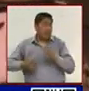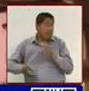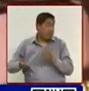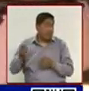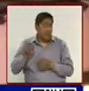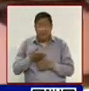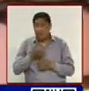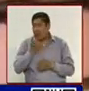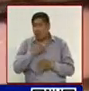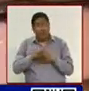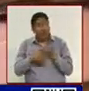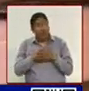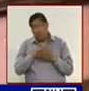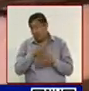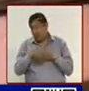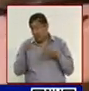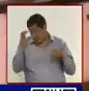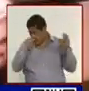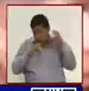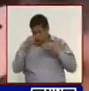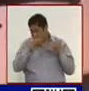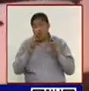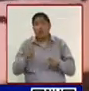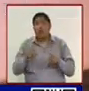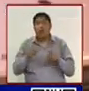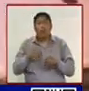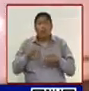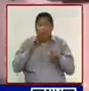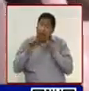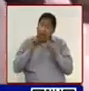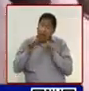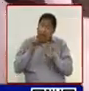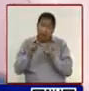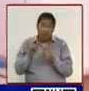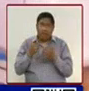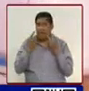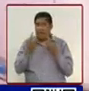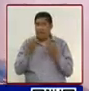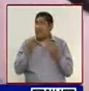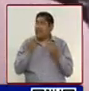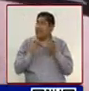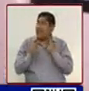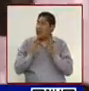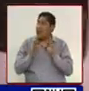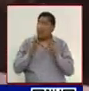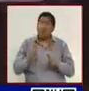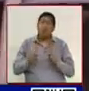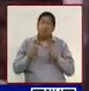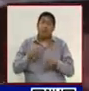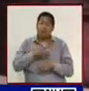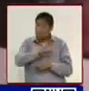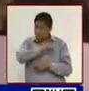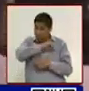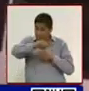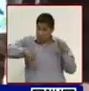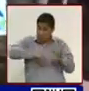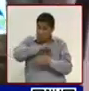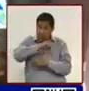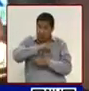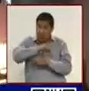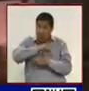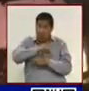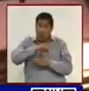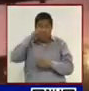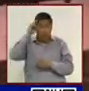bajan. Todos intentando buscar pasajeros. Es un bullicio. A ver, vamos a tratar de conversar con la gente que está por acá. Si no